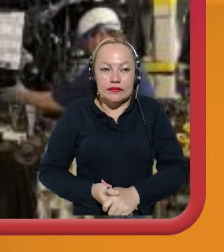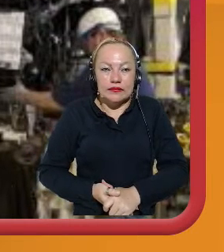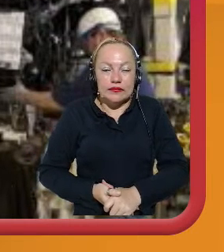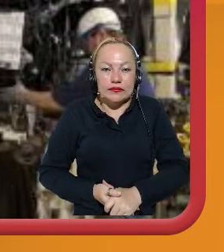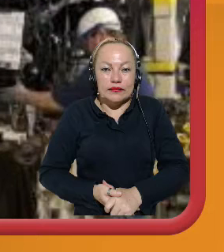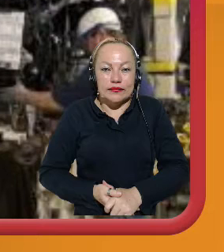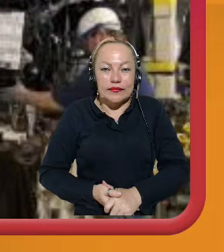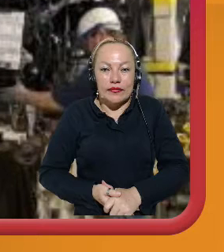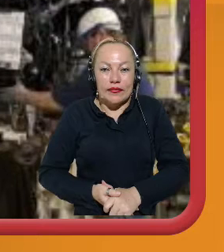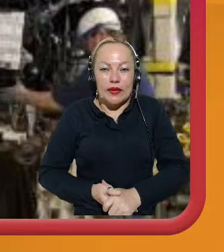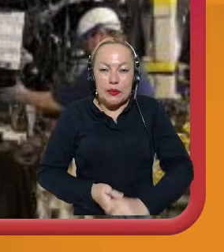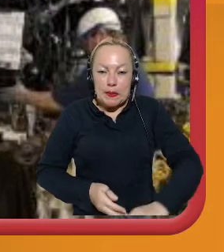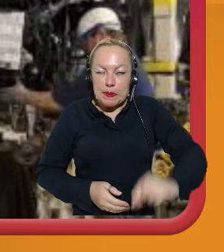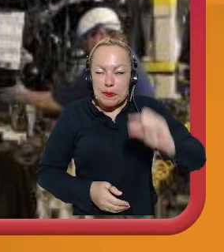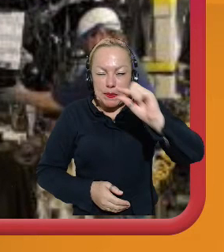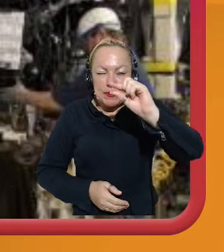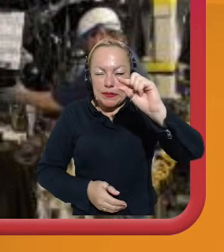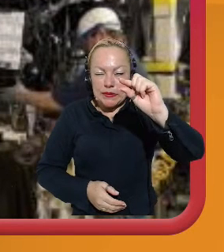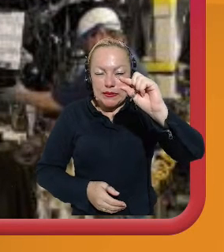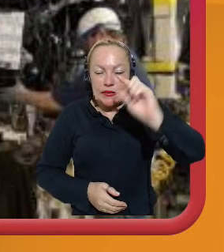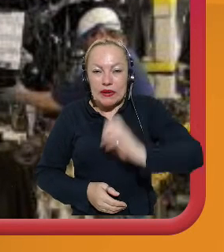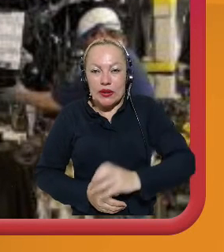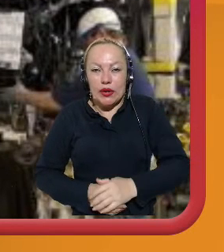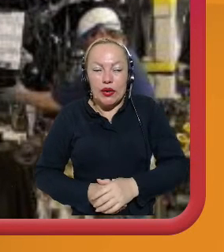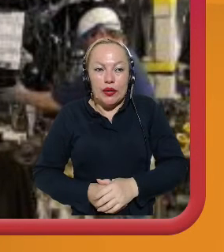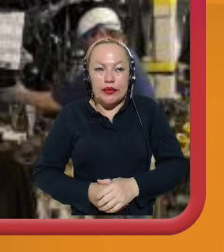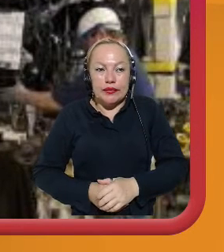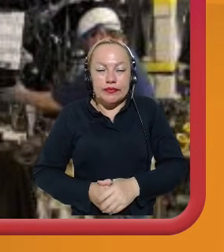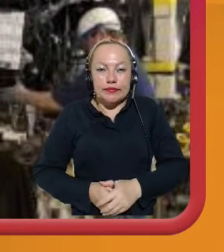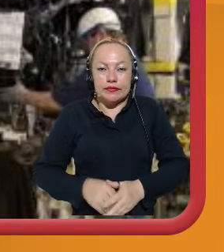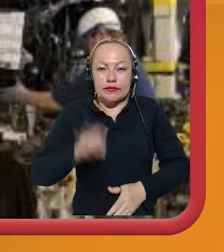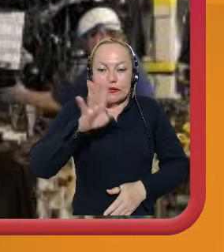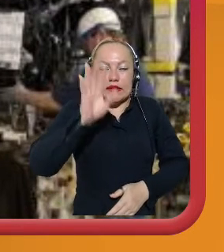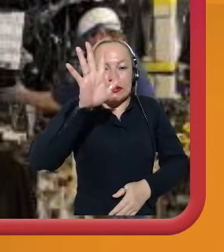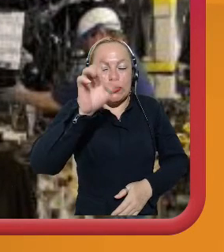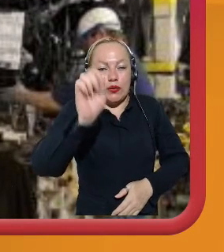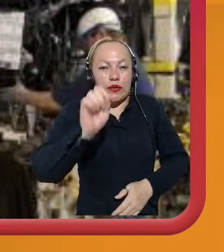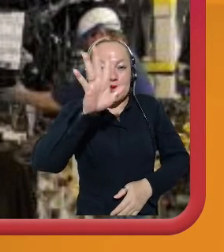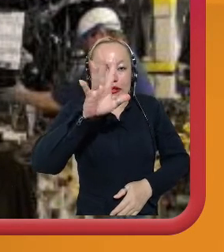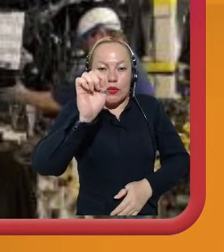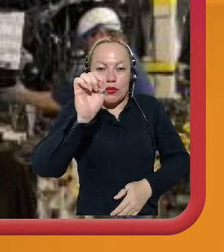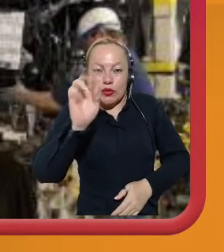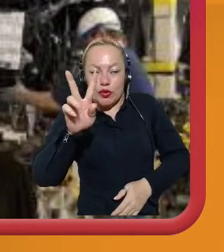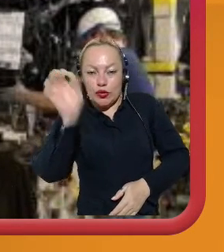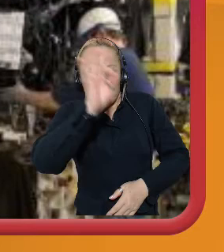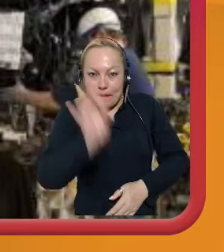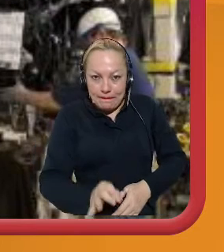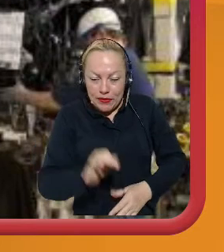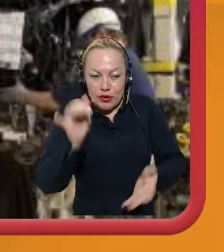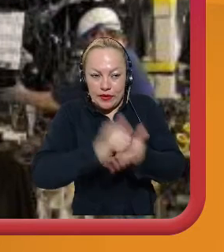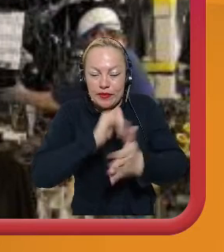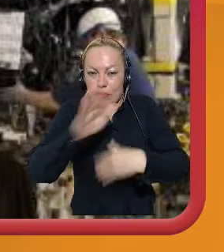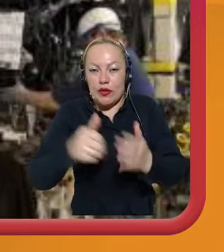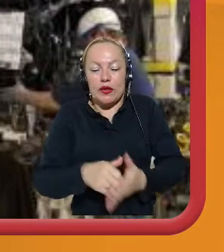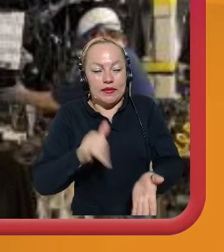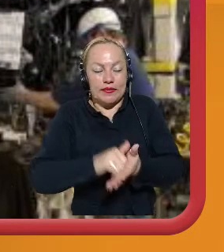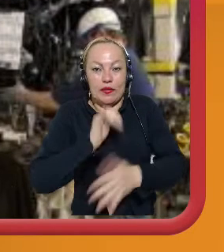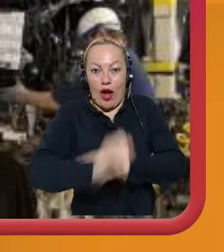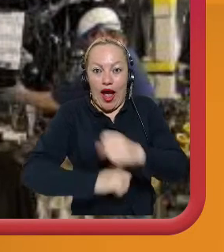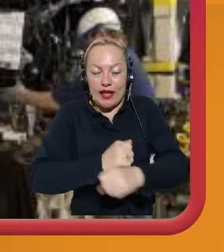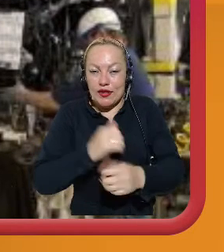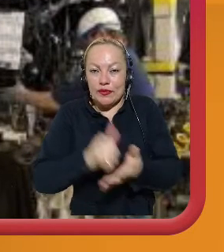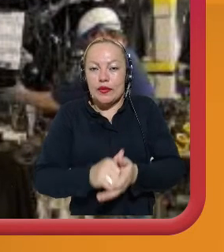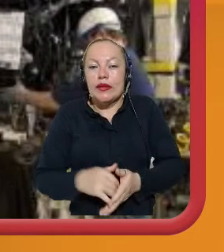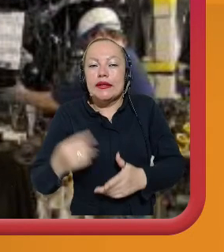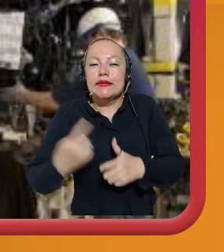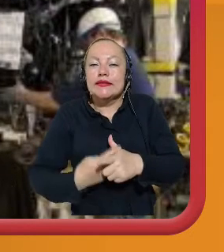fue una minoría del 5.2% con respecto al mismo mes del año pasado.